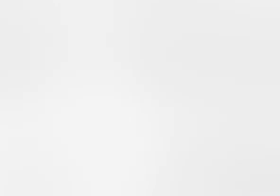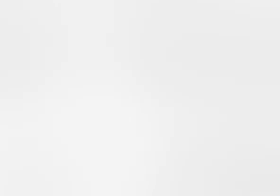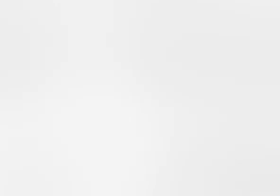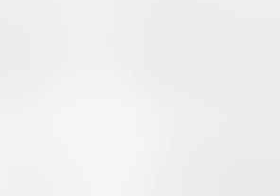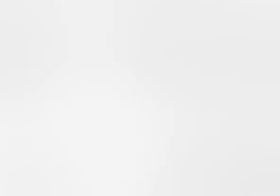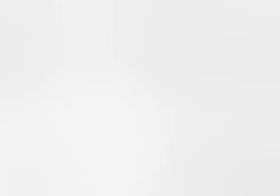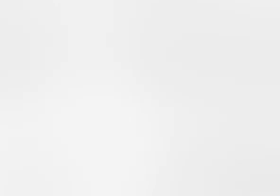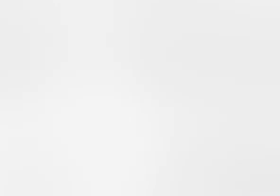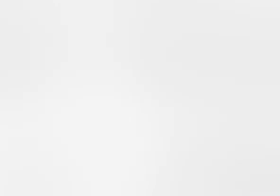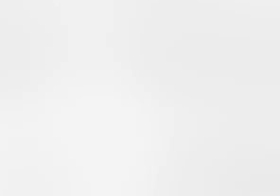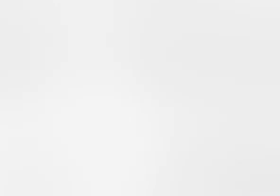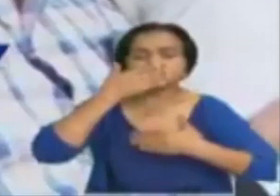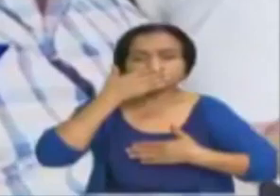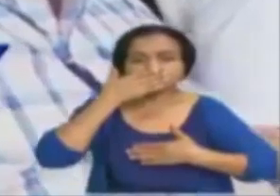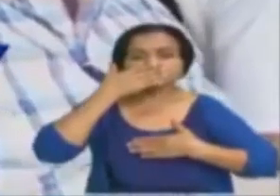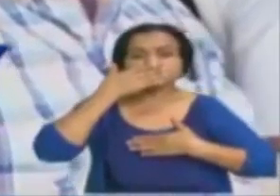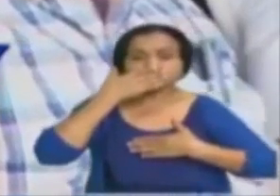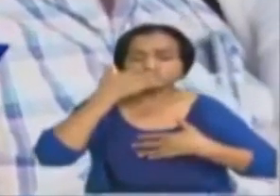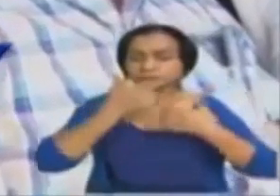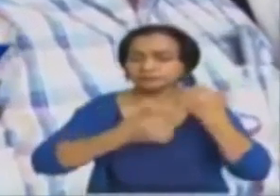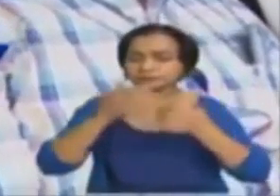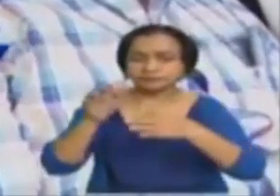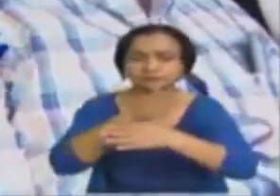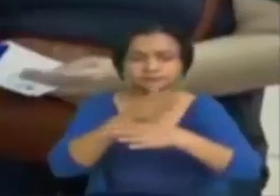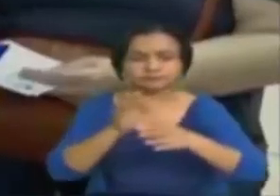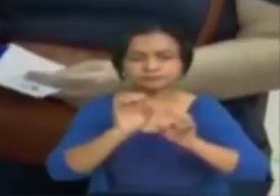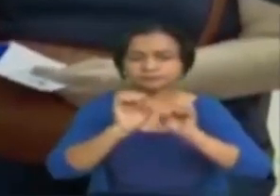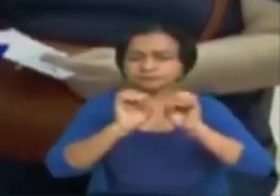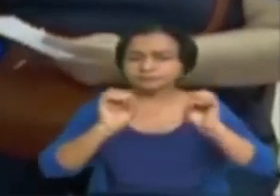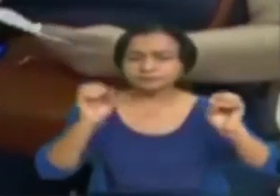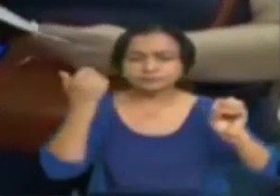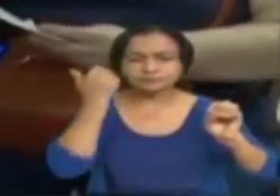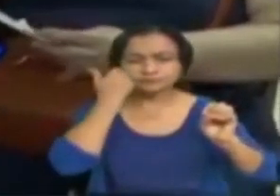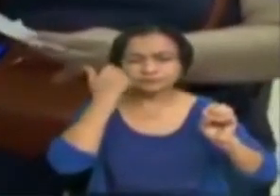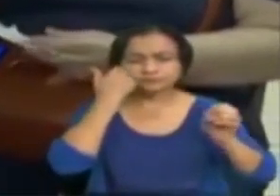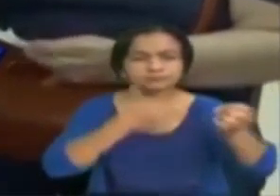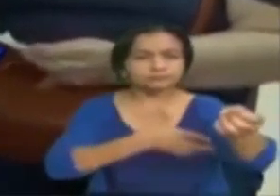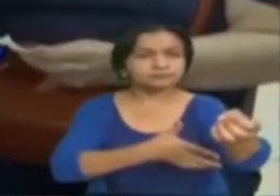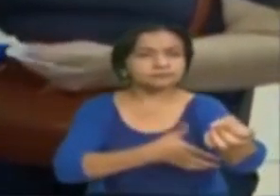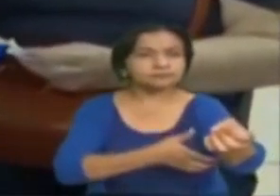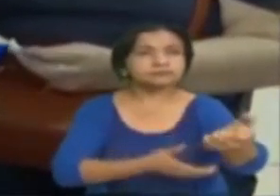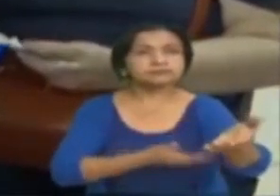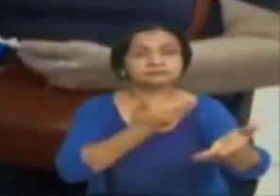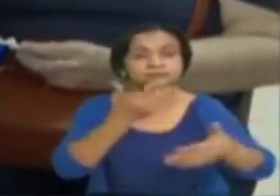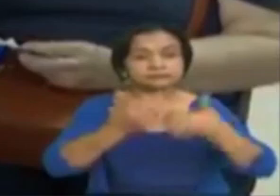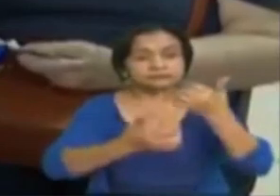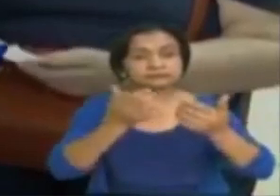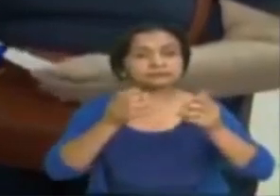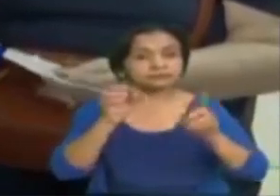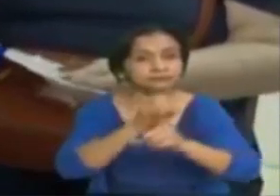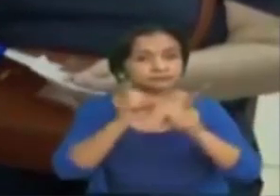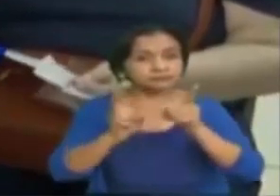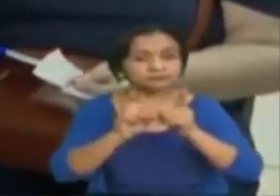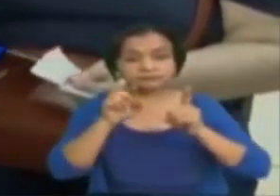han dado seguimiento a 91 nicaragüenses con kobe 19 confirmado en donde sólo una persona ha fallecido a esta causa